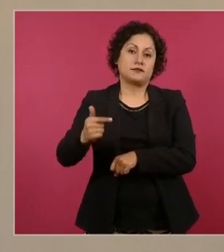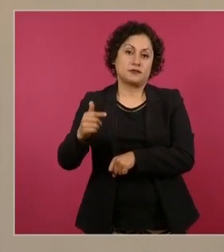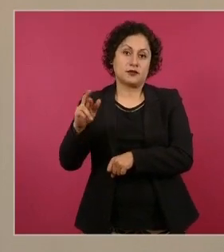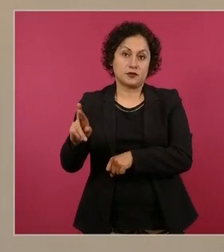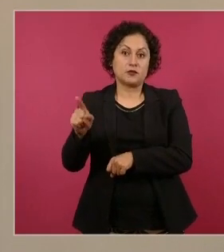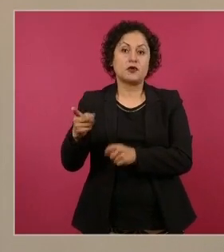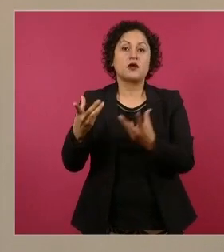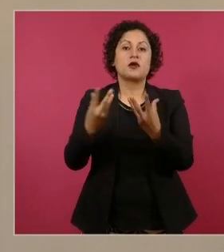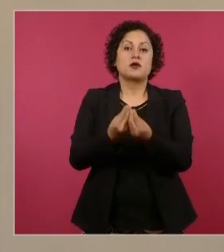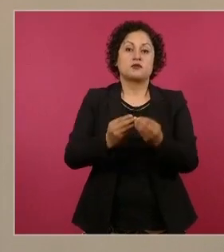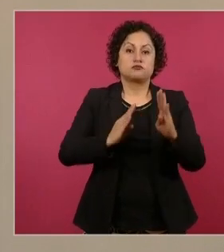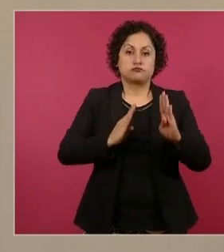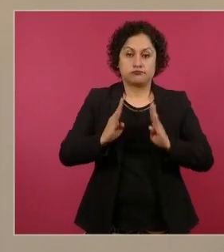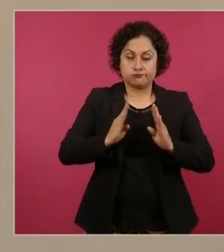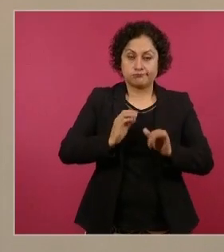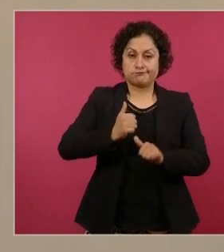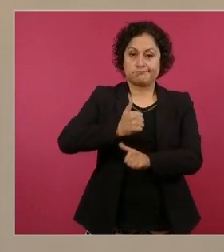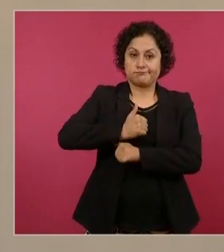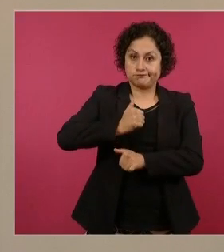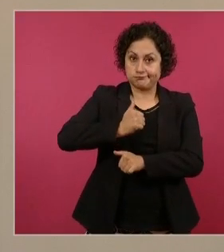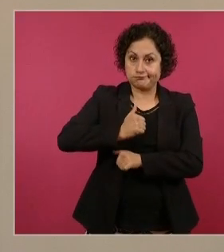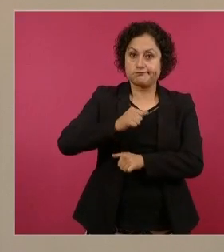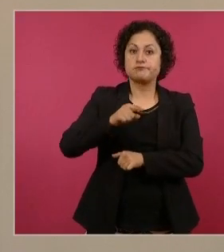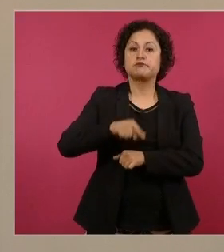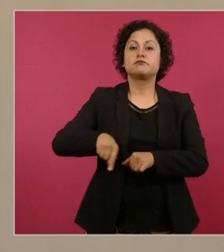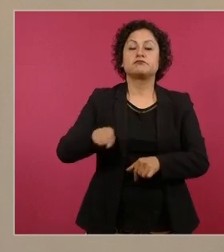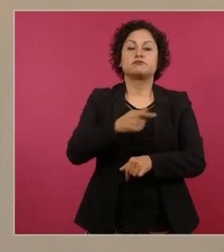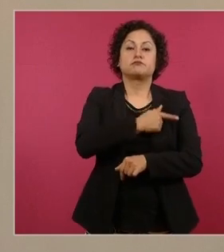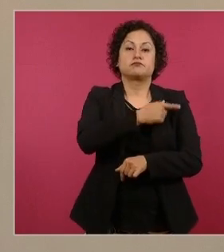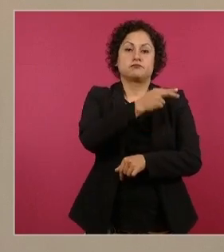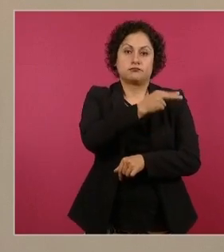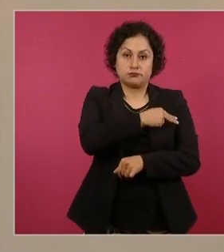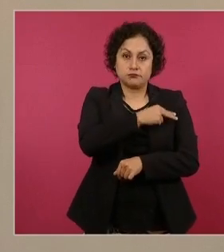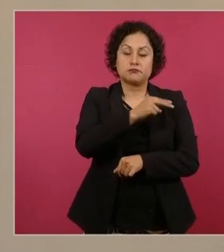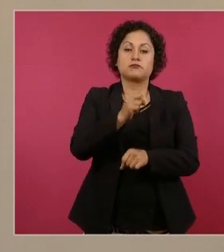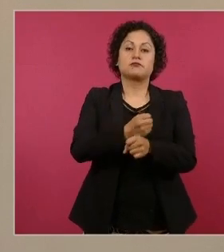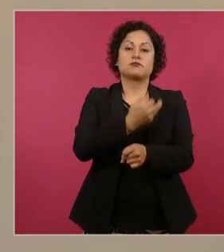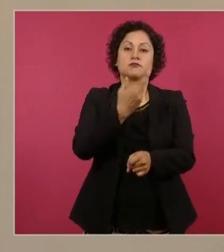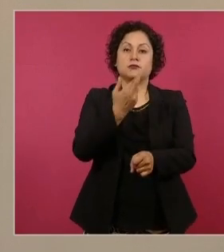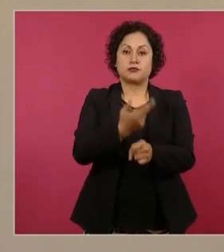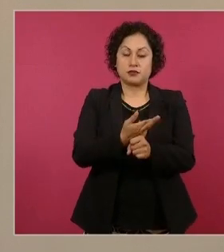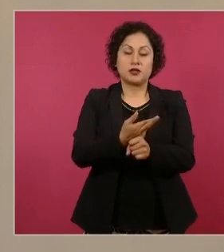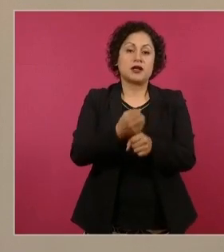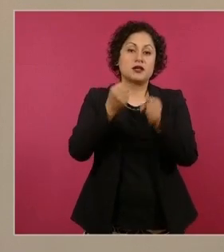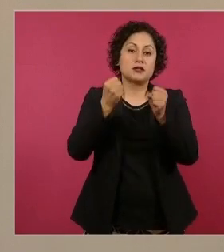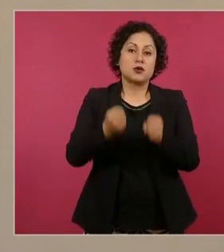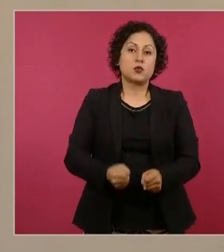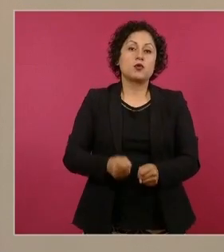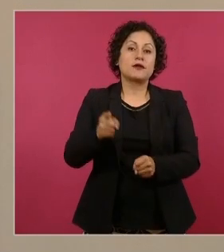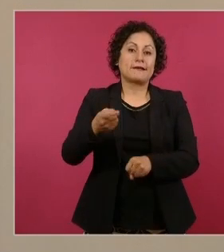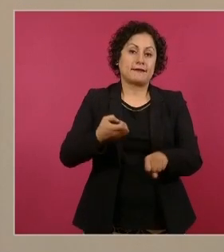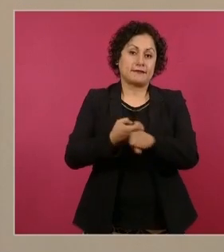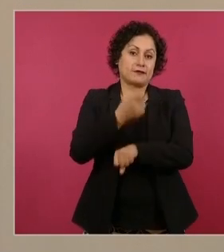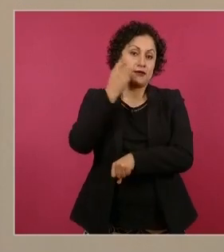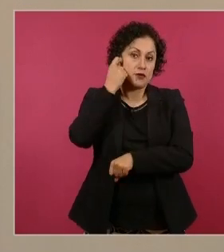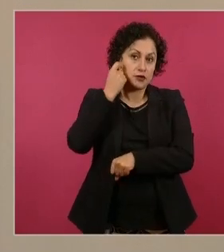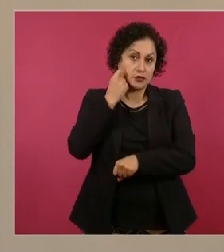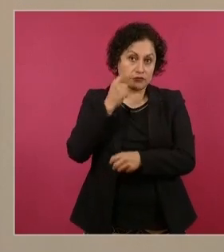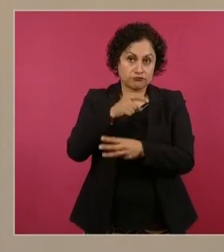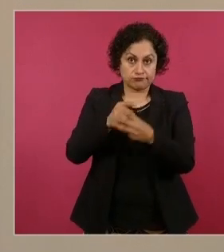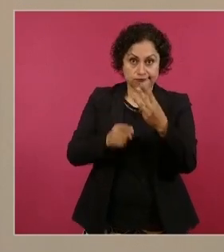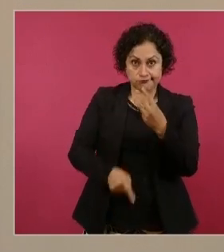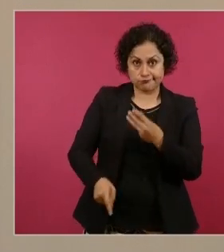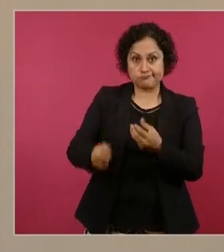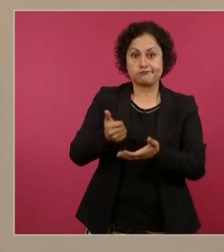apoyo del Ejército Mexicano, la Guardia, Fiscalía y Secretaría de Seguridad Pública del estado de Guerrero, tras cumplimentar una orden de aprehensión